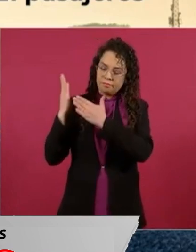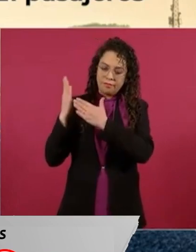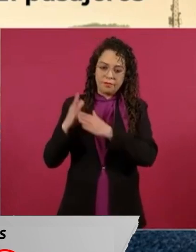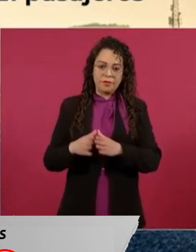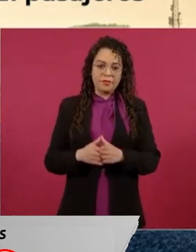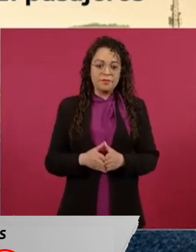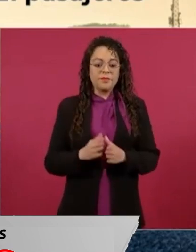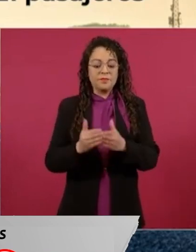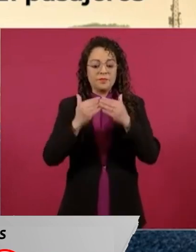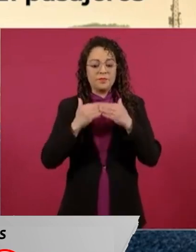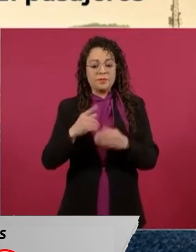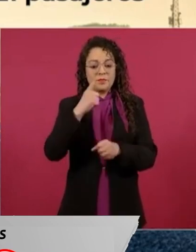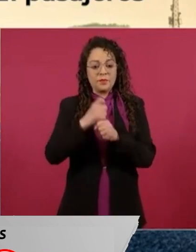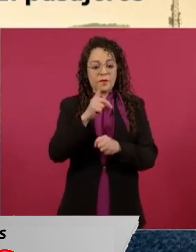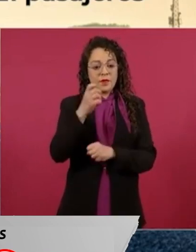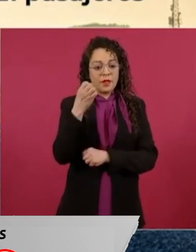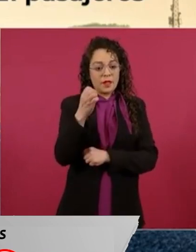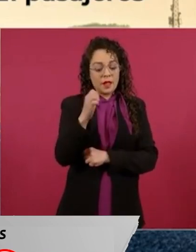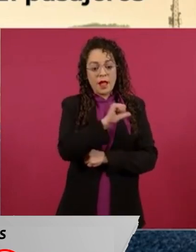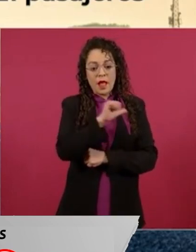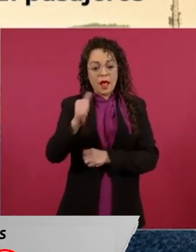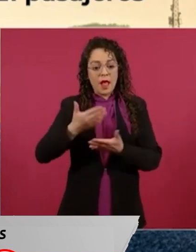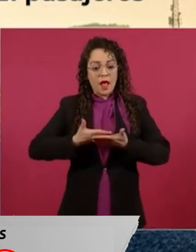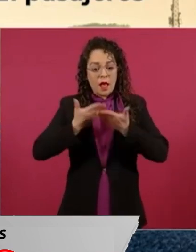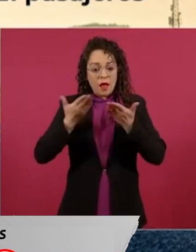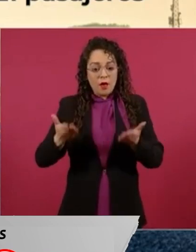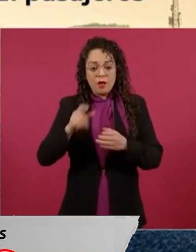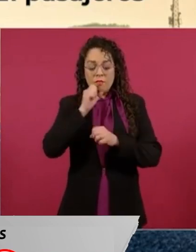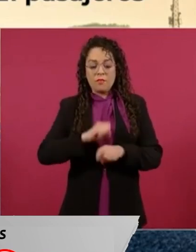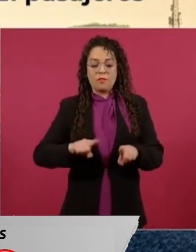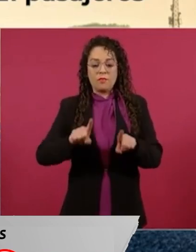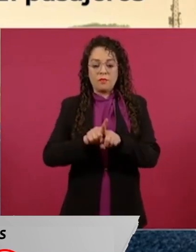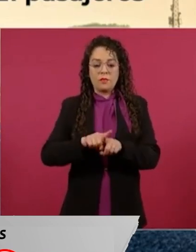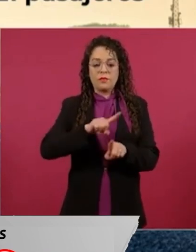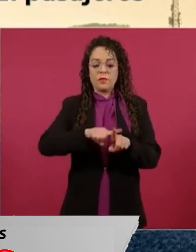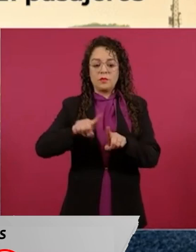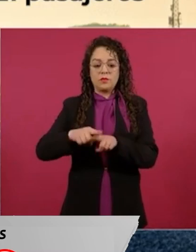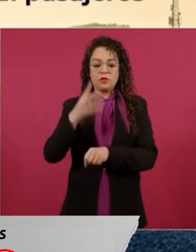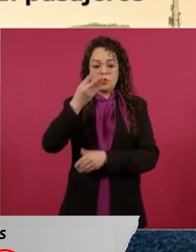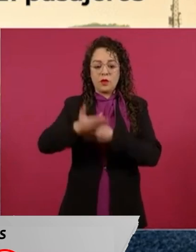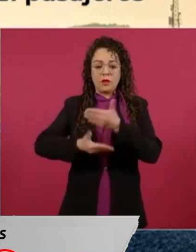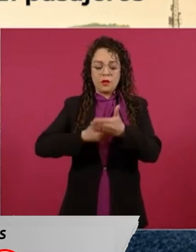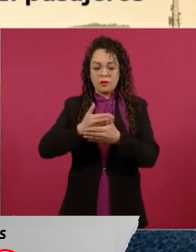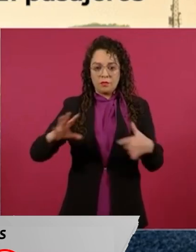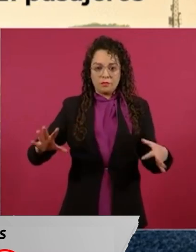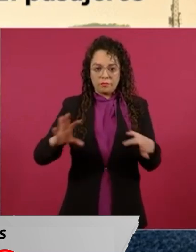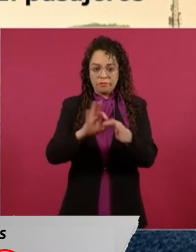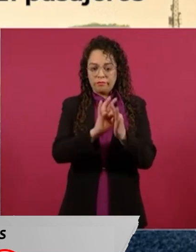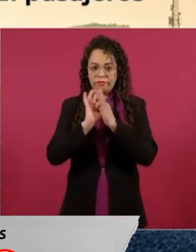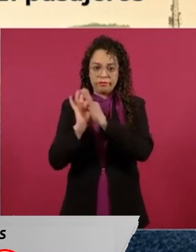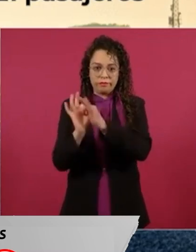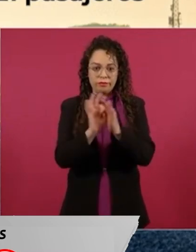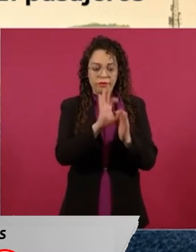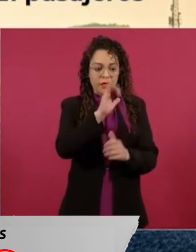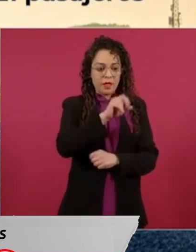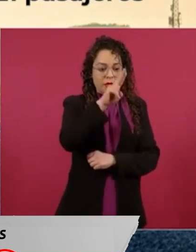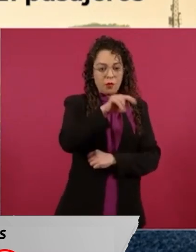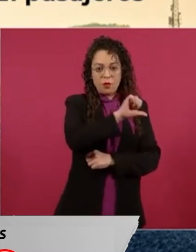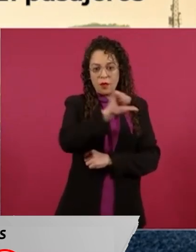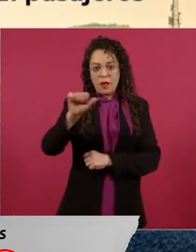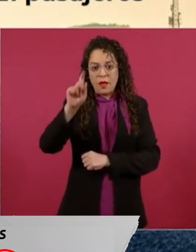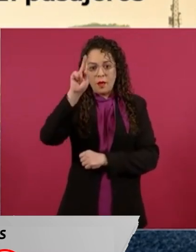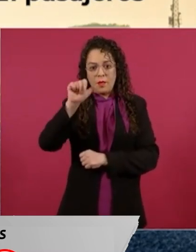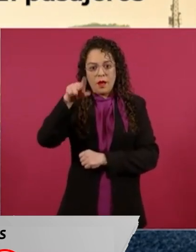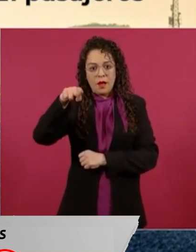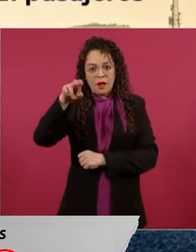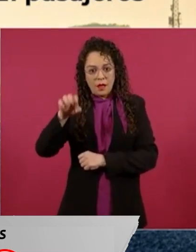1 de enero hasta el día de hoy, hemos funcionado también con cuatro servicios que corren desde Cancún hasta Palenque y